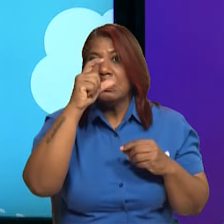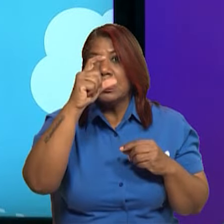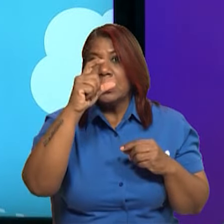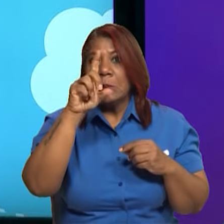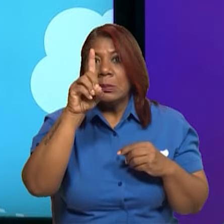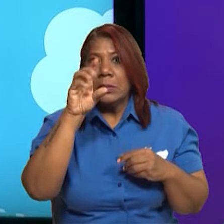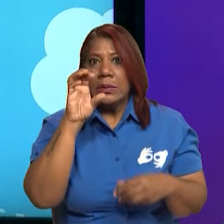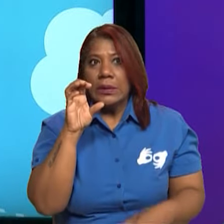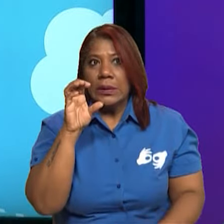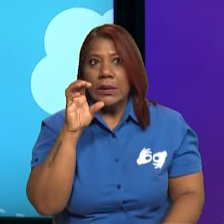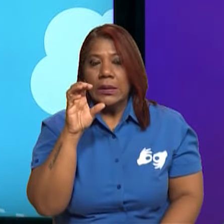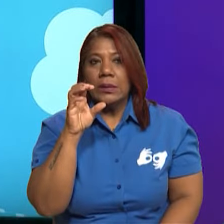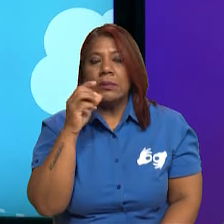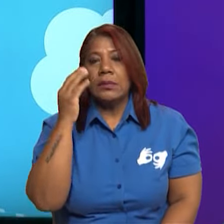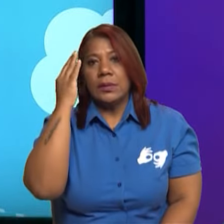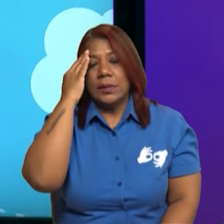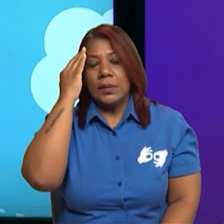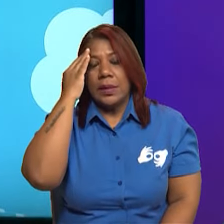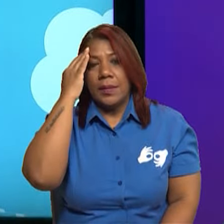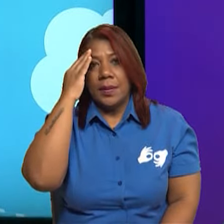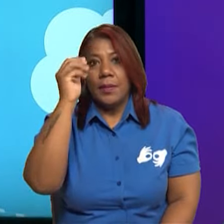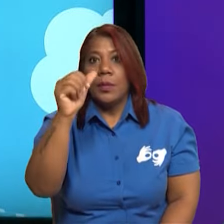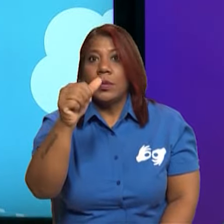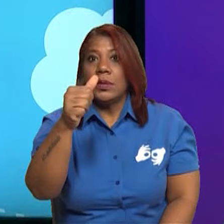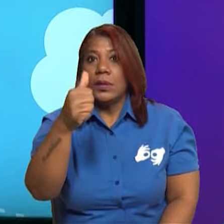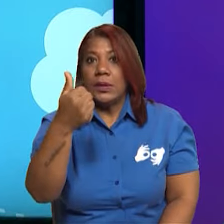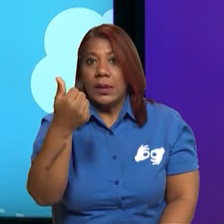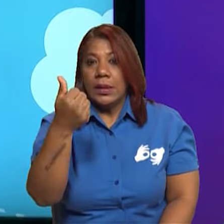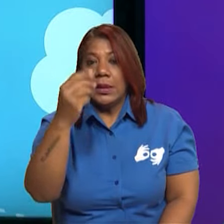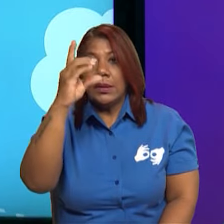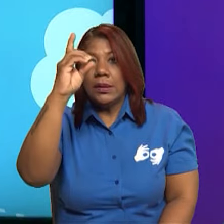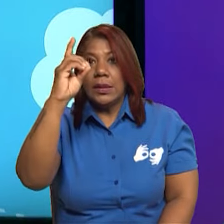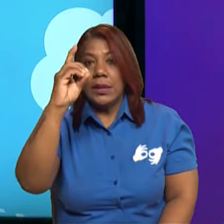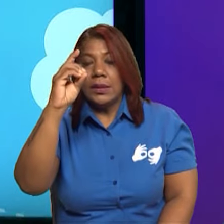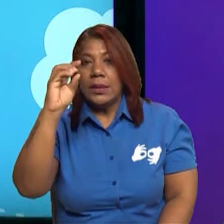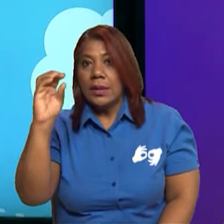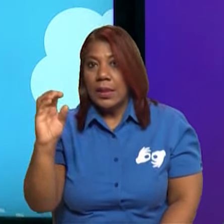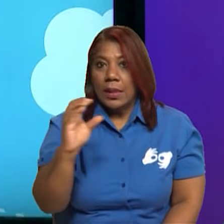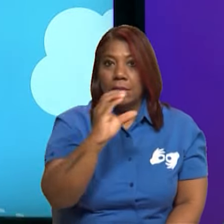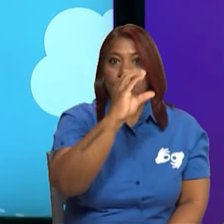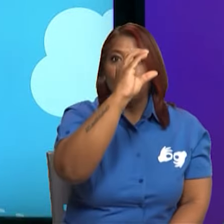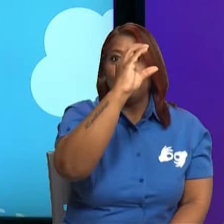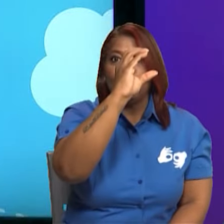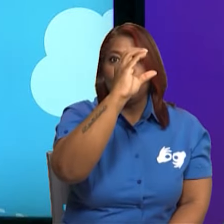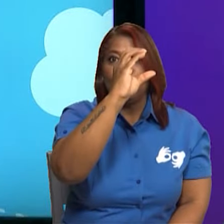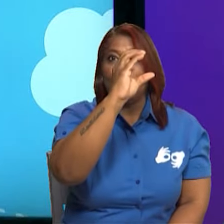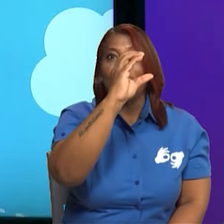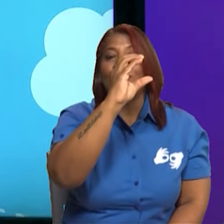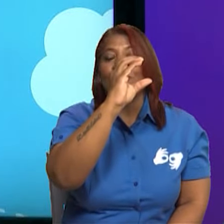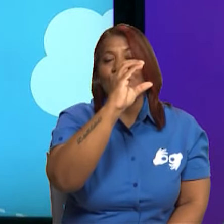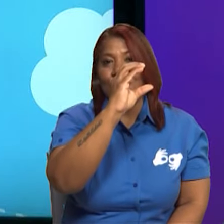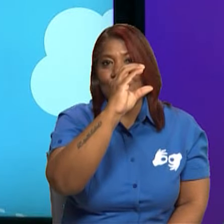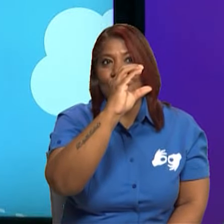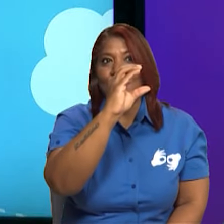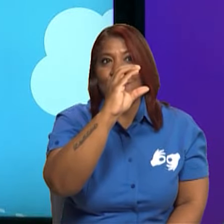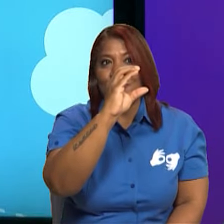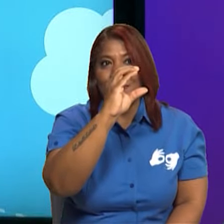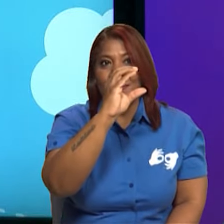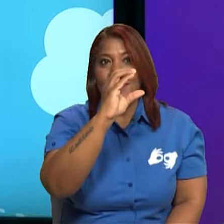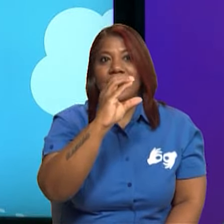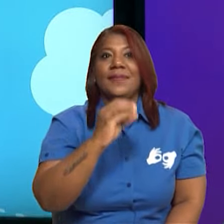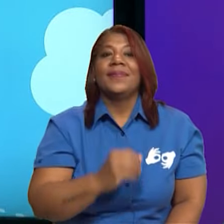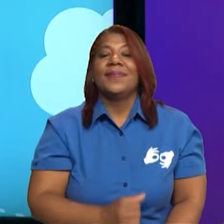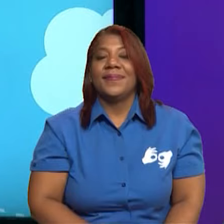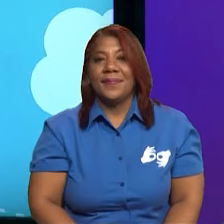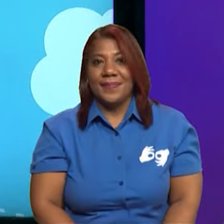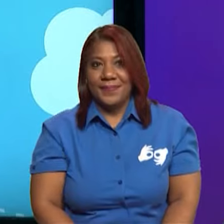Bien, hacemos lo mismo. Sabemos que 10 decenas me forman una centena. Entonces los tomamos y lo